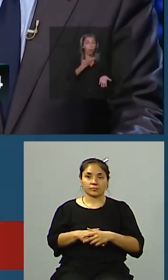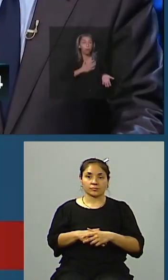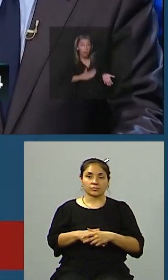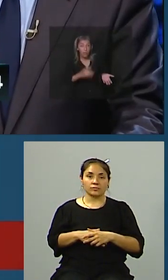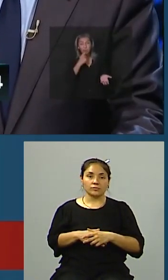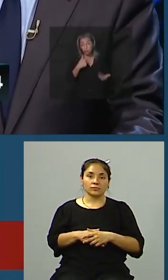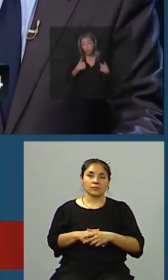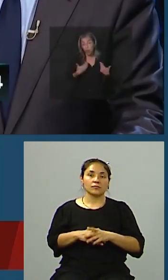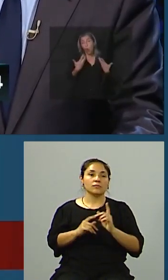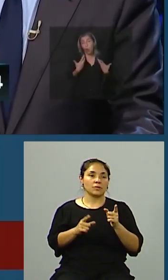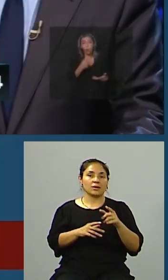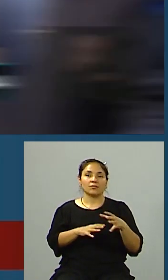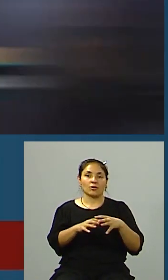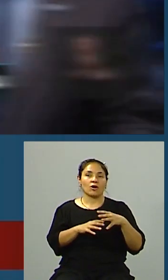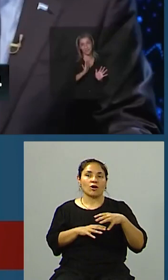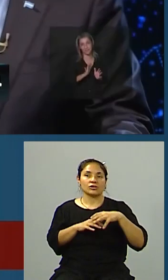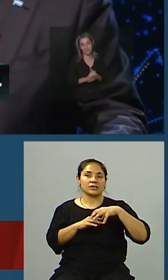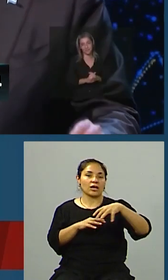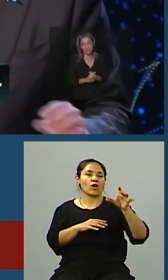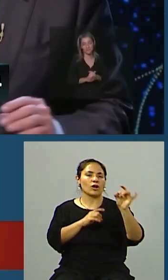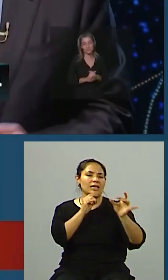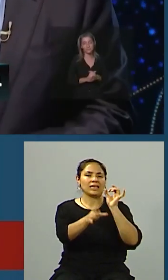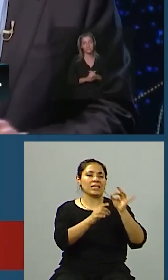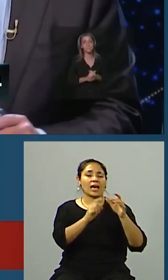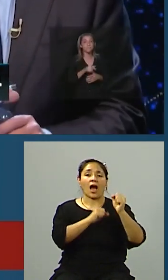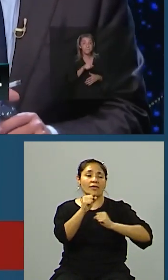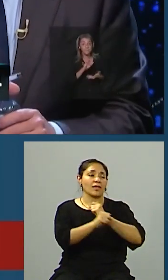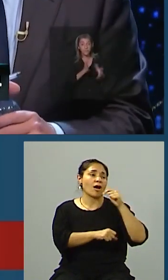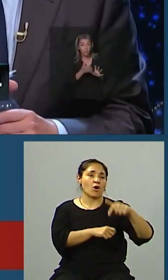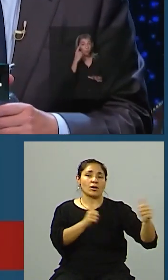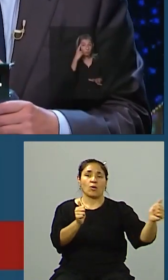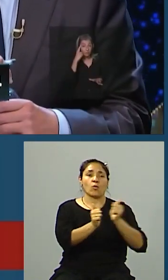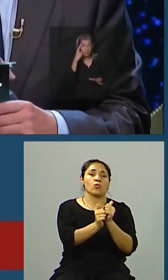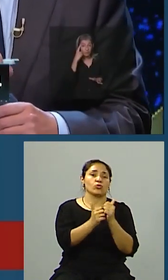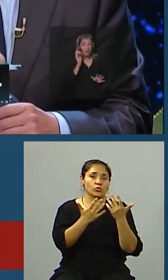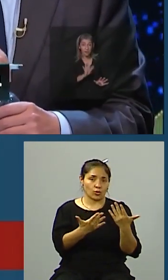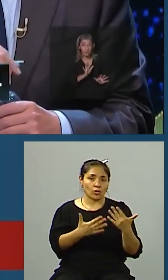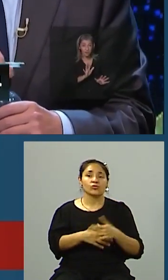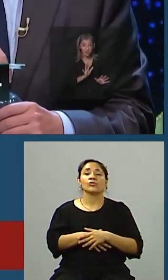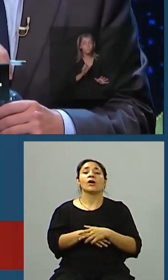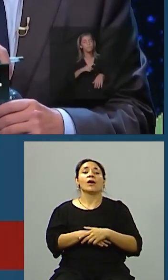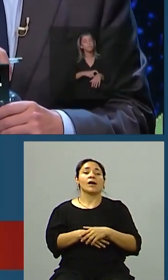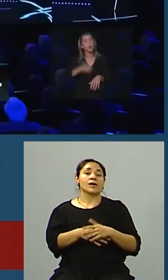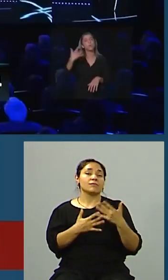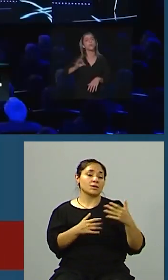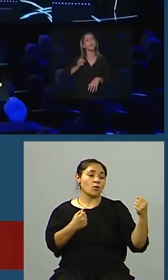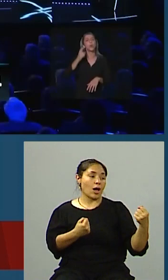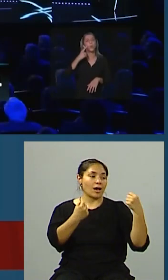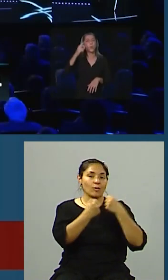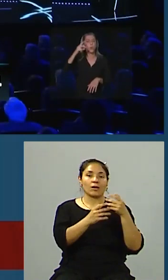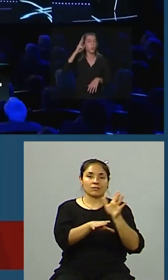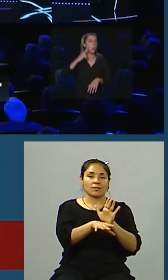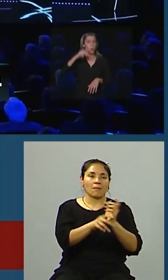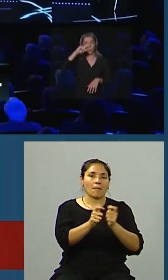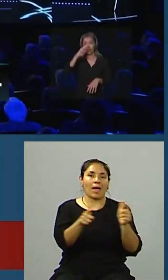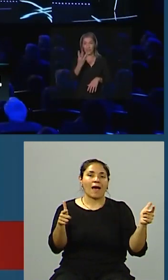de ese sector que él criticaba. Vos lo decías, Lucas, ¿no? Le sumó y mucho a Milei, digamos que ese acuerdo le dio réditos, pero